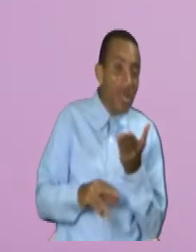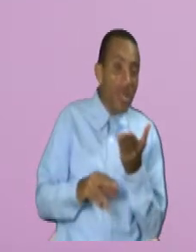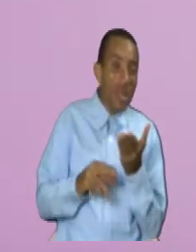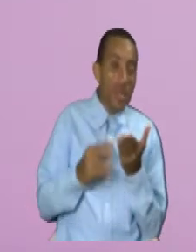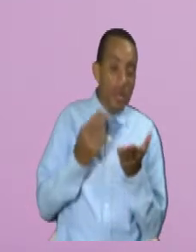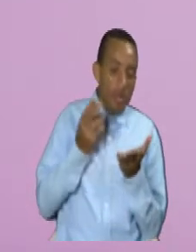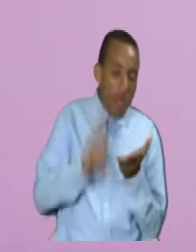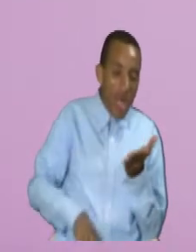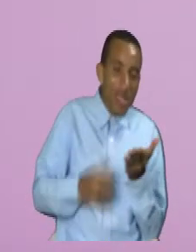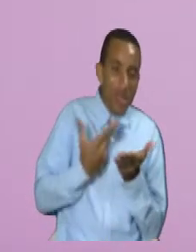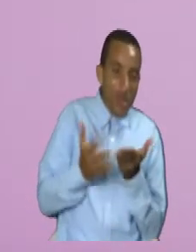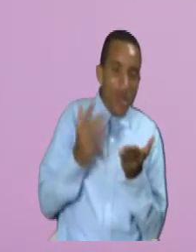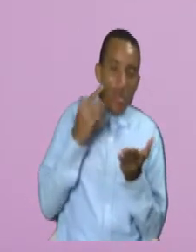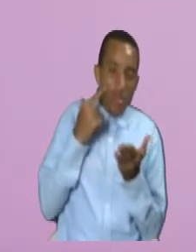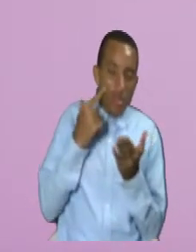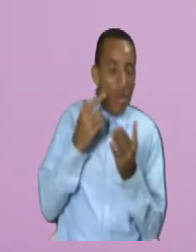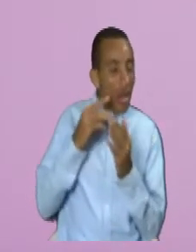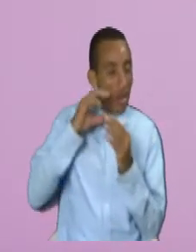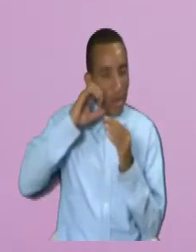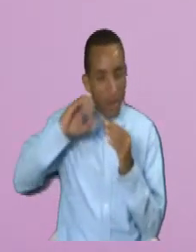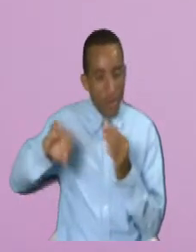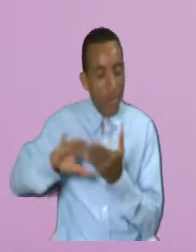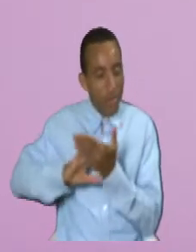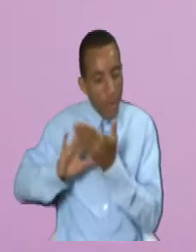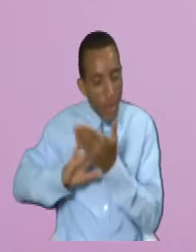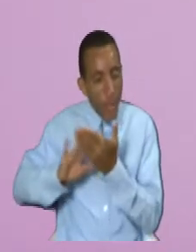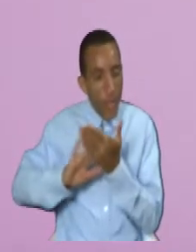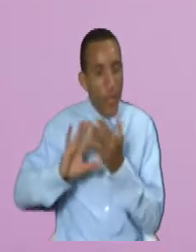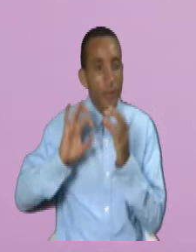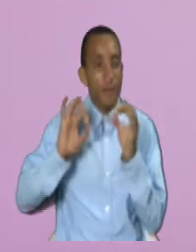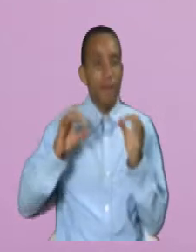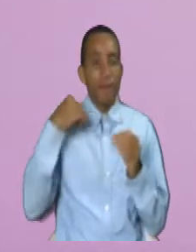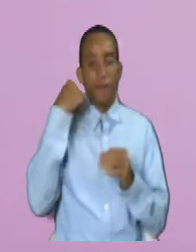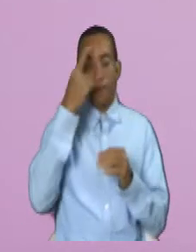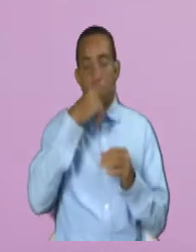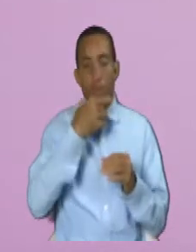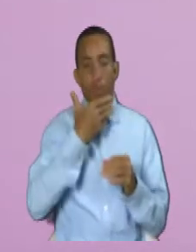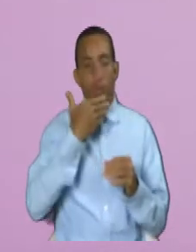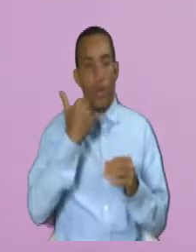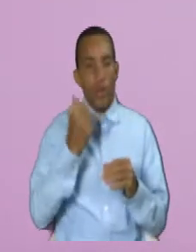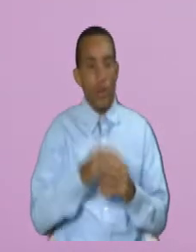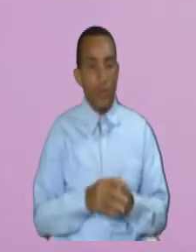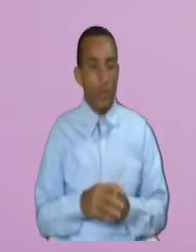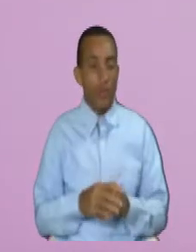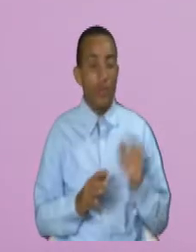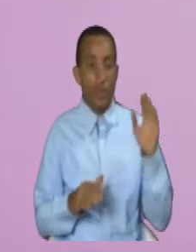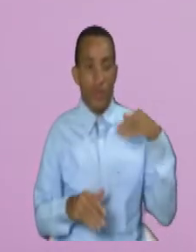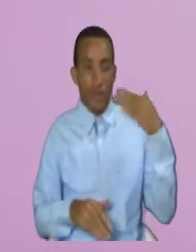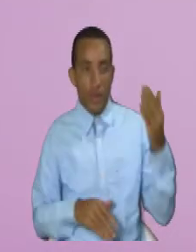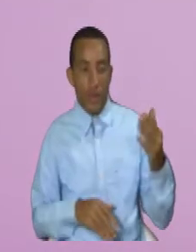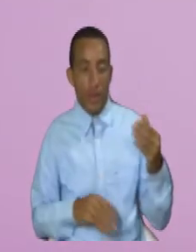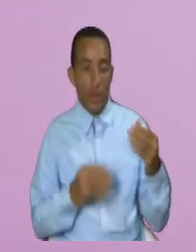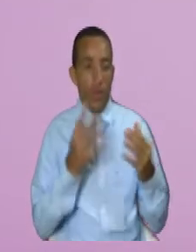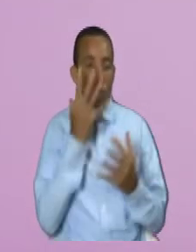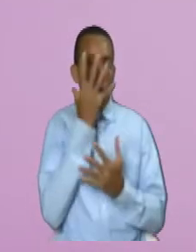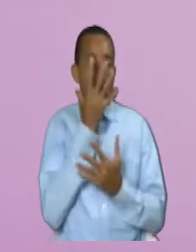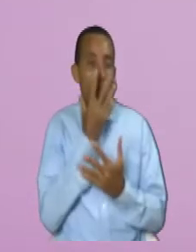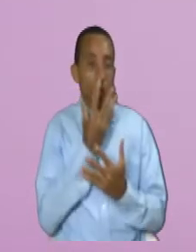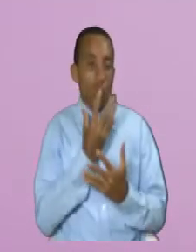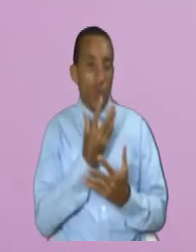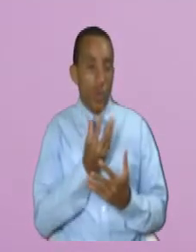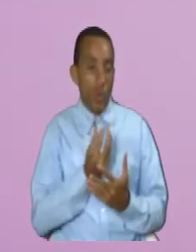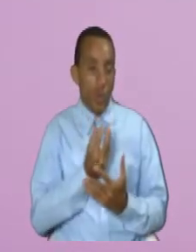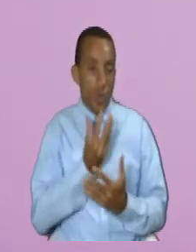las atenúa, y va a hacer que tengamos una mejor apariencia. Después de esto hacemos un proceso de hidratación profunda de la piel